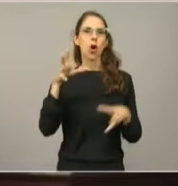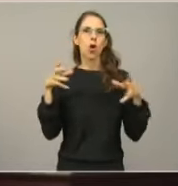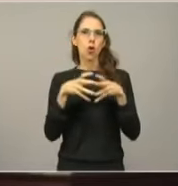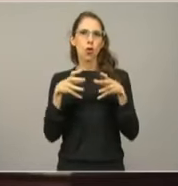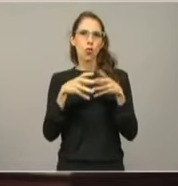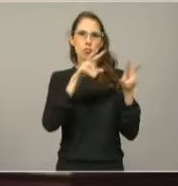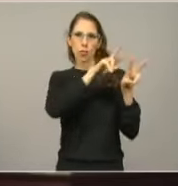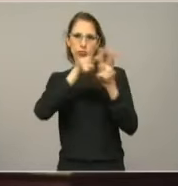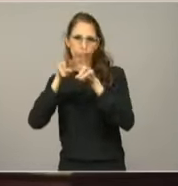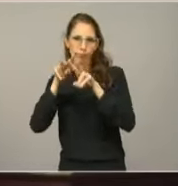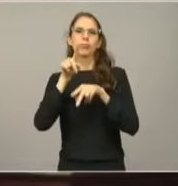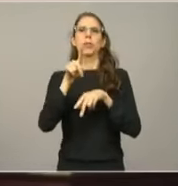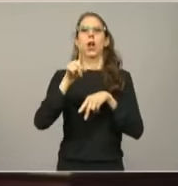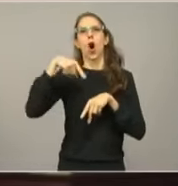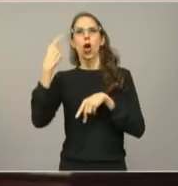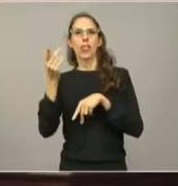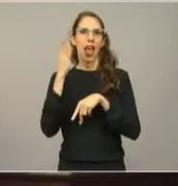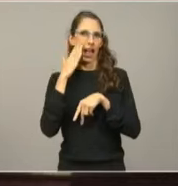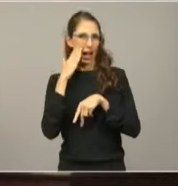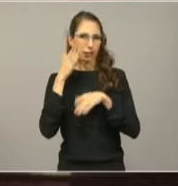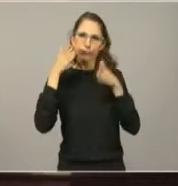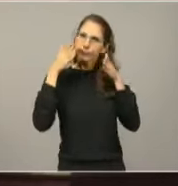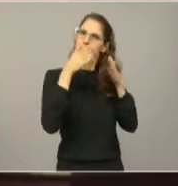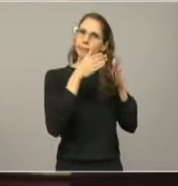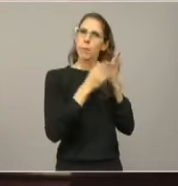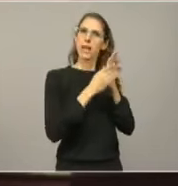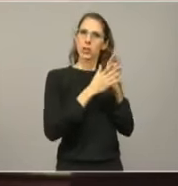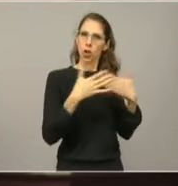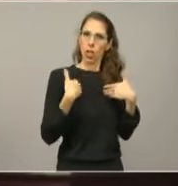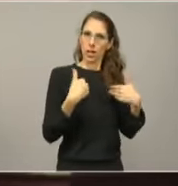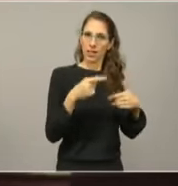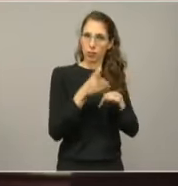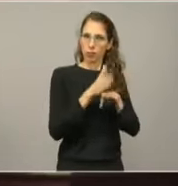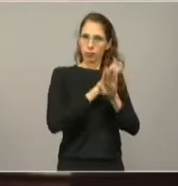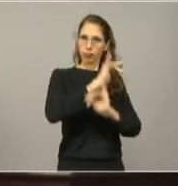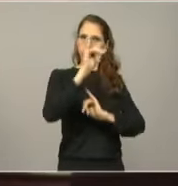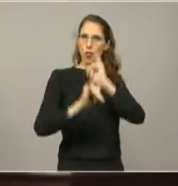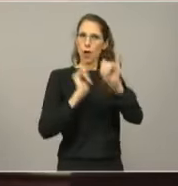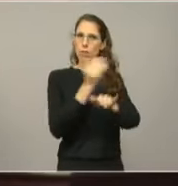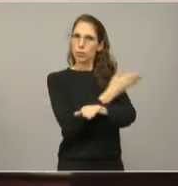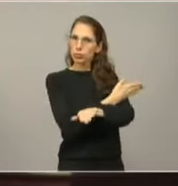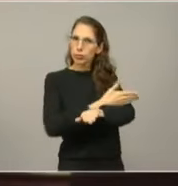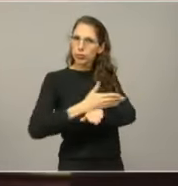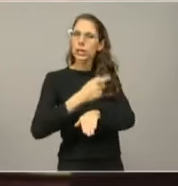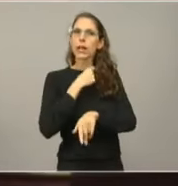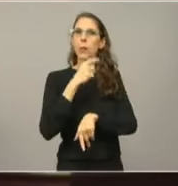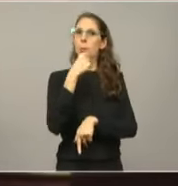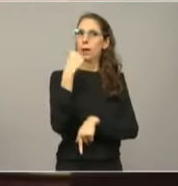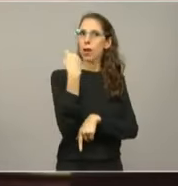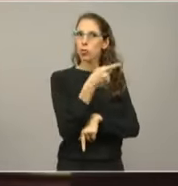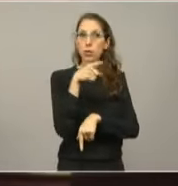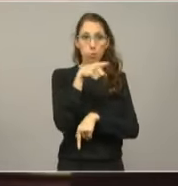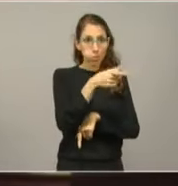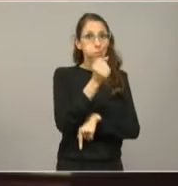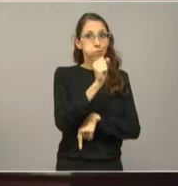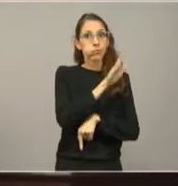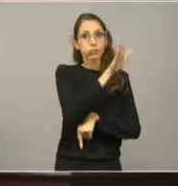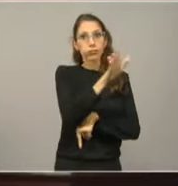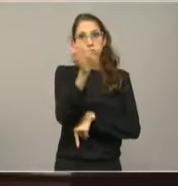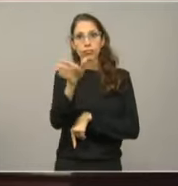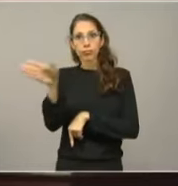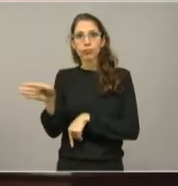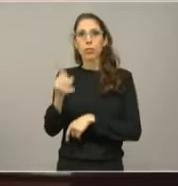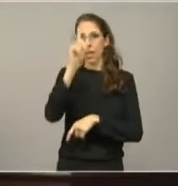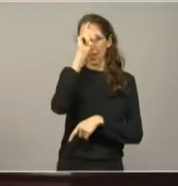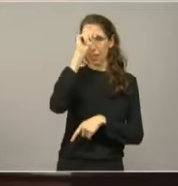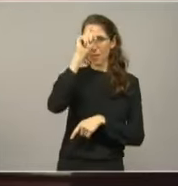info particularmente para el ministro kplac con todo el informe que ha estado dando y demás La pregunta sería si han estado recorriendo lo que son los hospitales